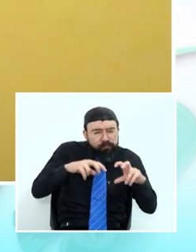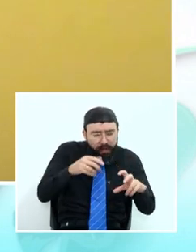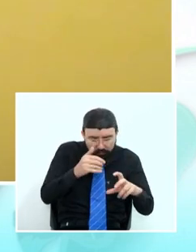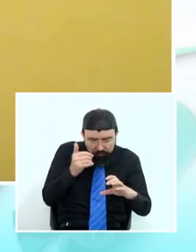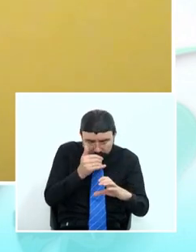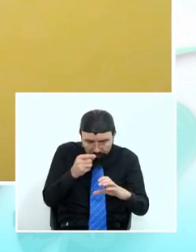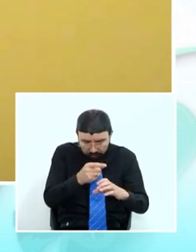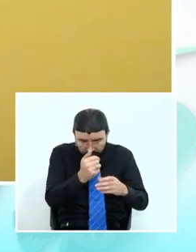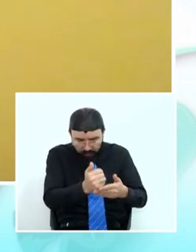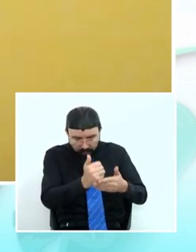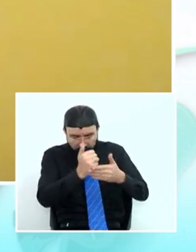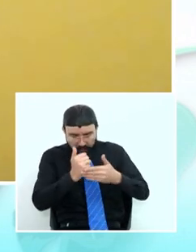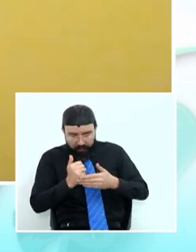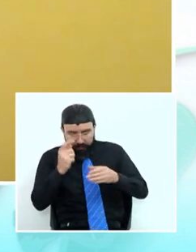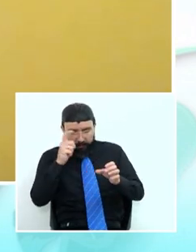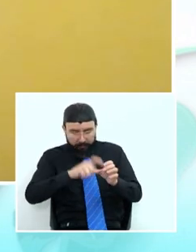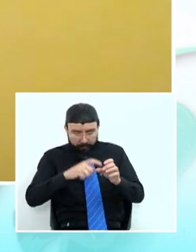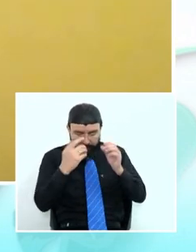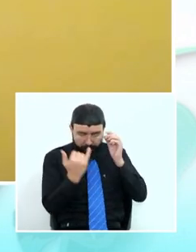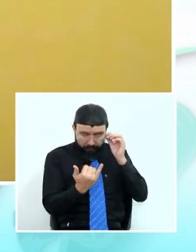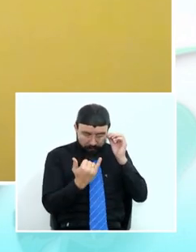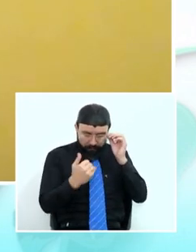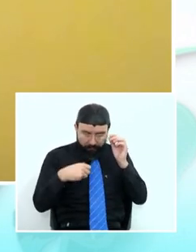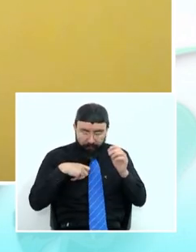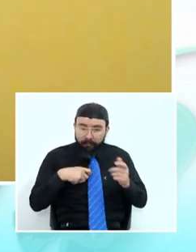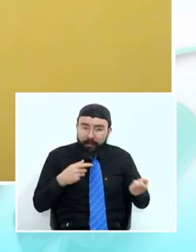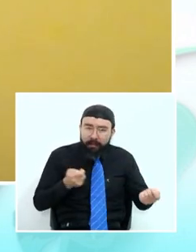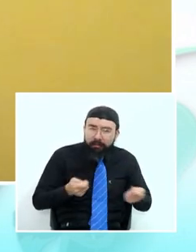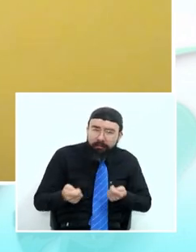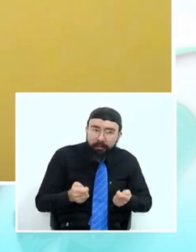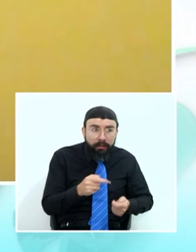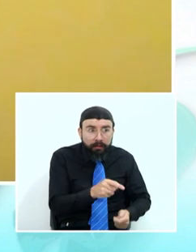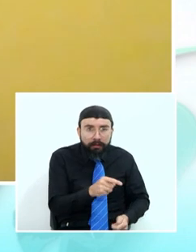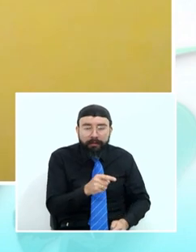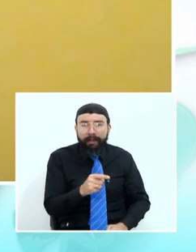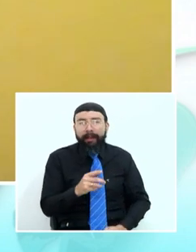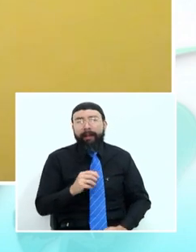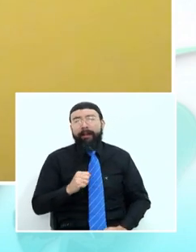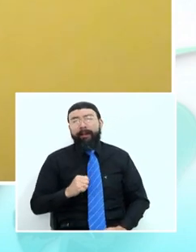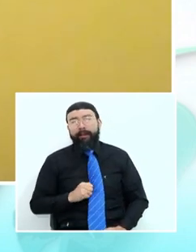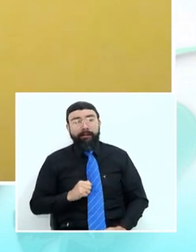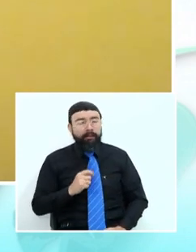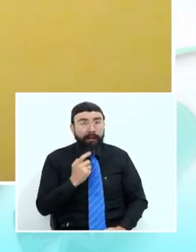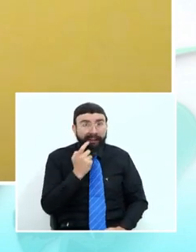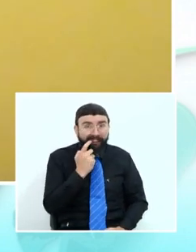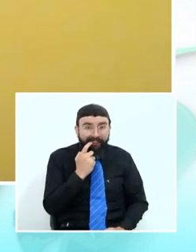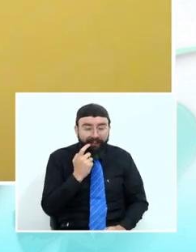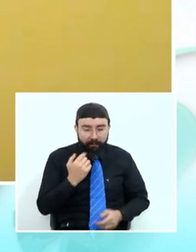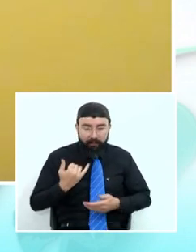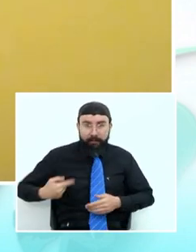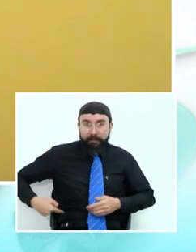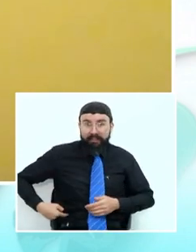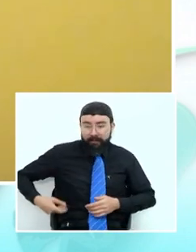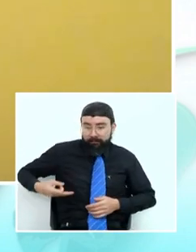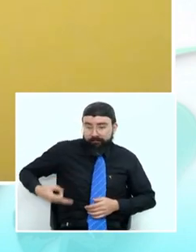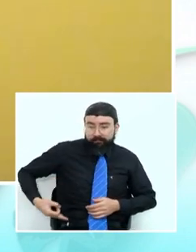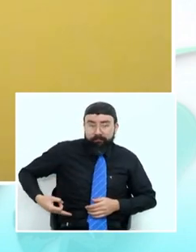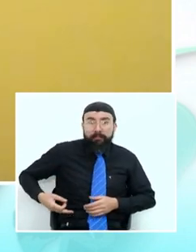a diluir las piedras que hay en los riñones y en la vesícula, que eso es